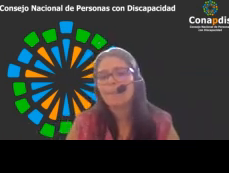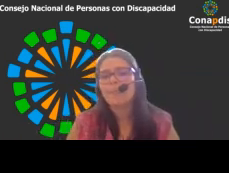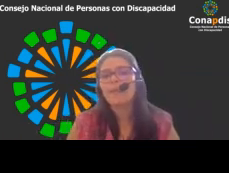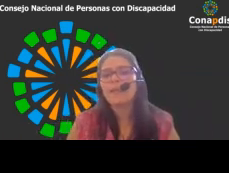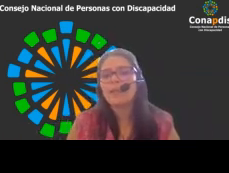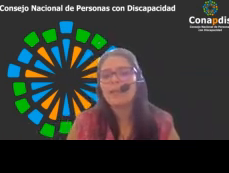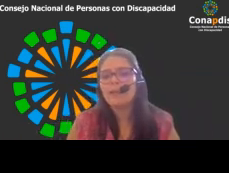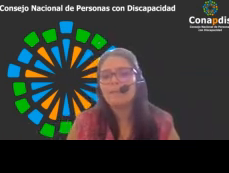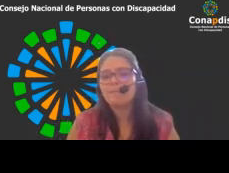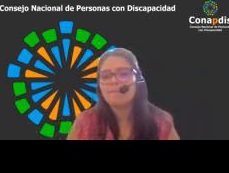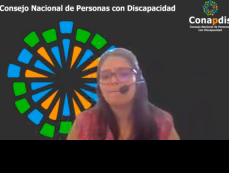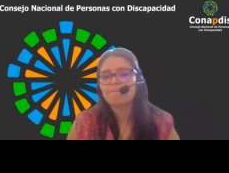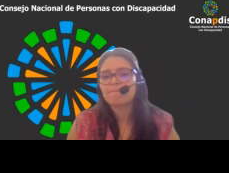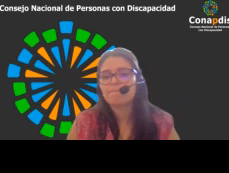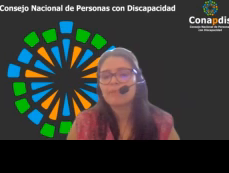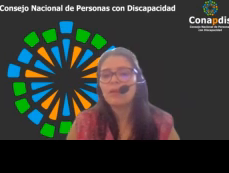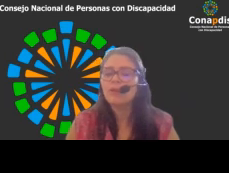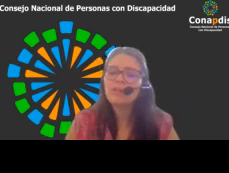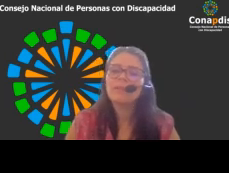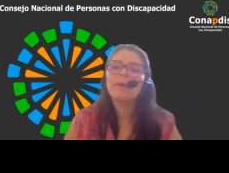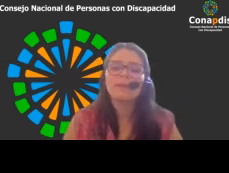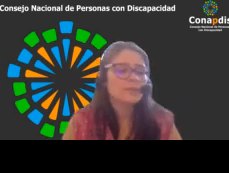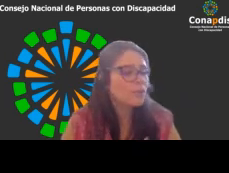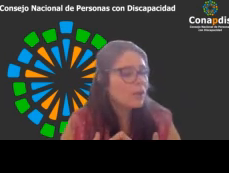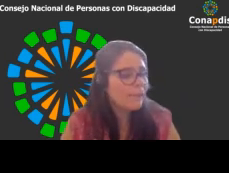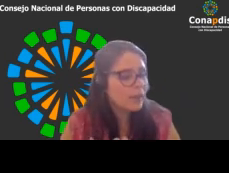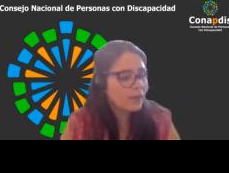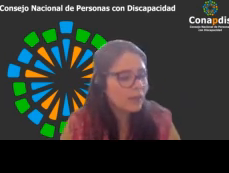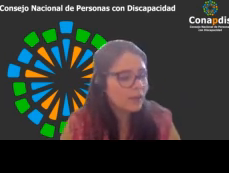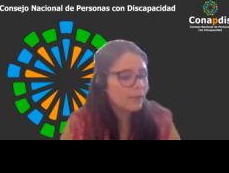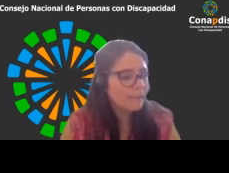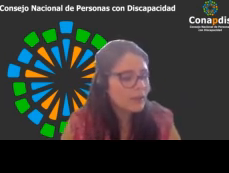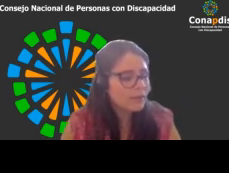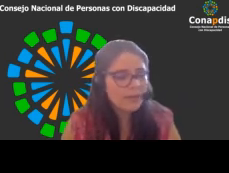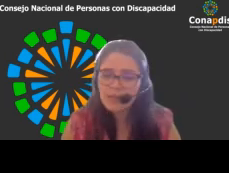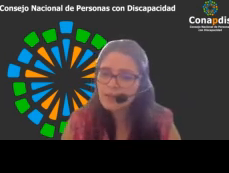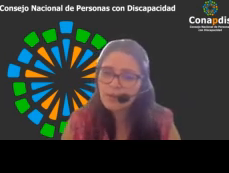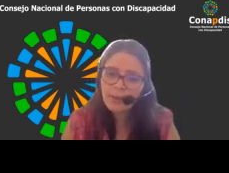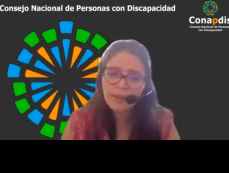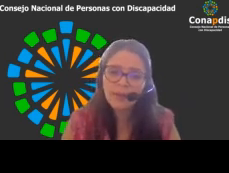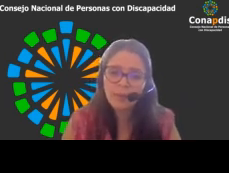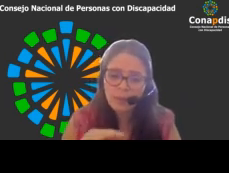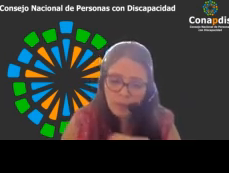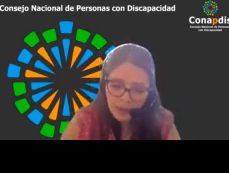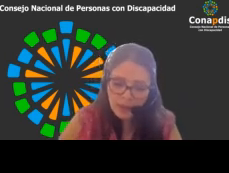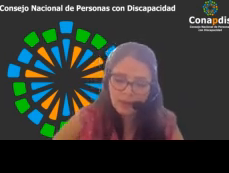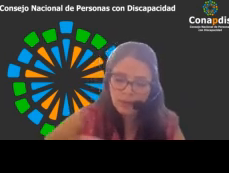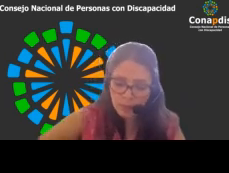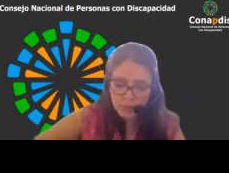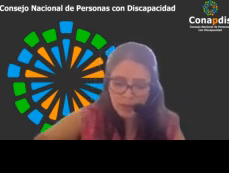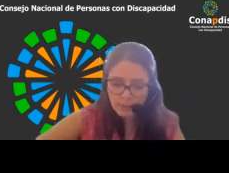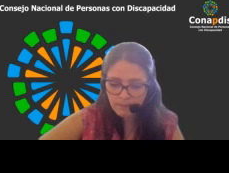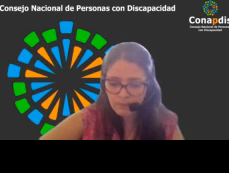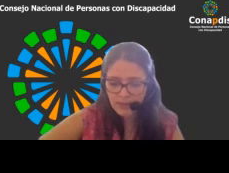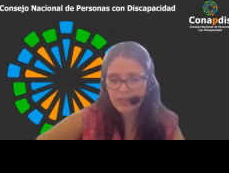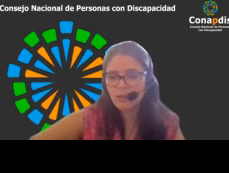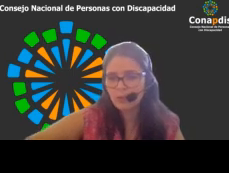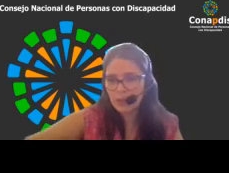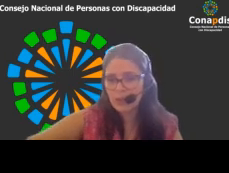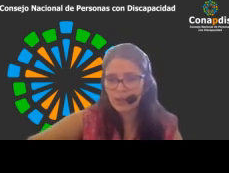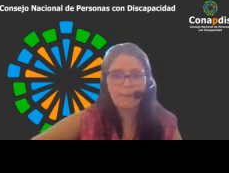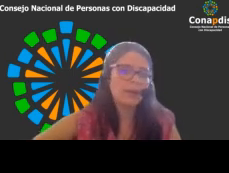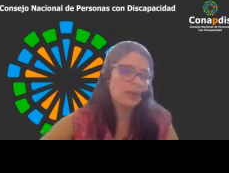flota y uno dice solamente ve qué fácil solamente con una una